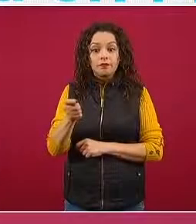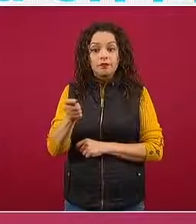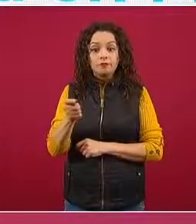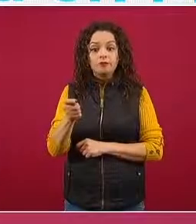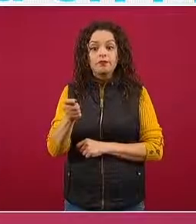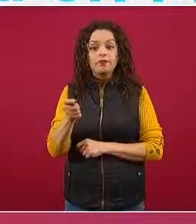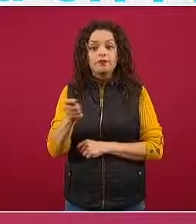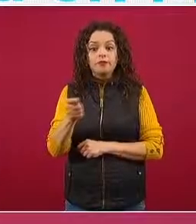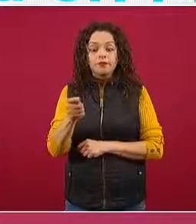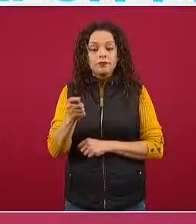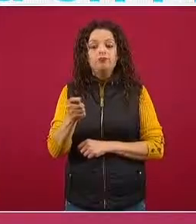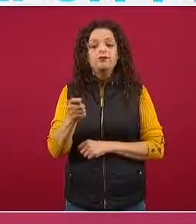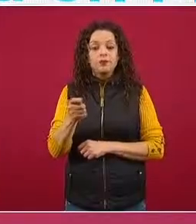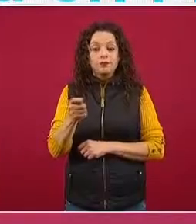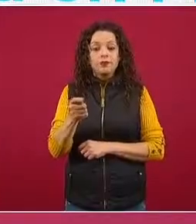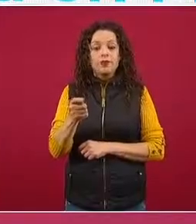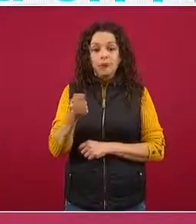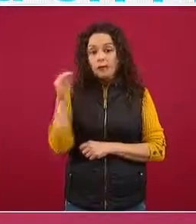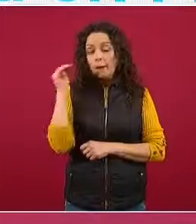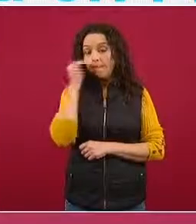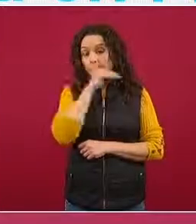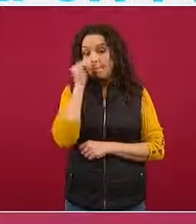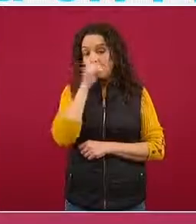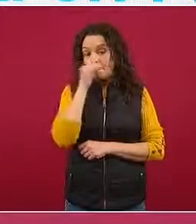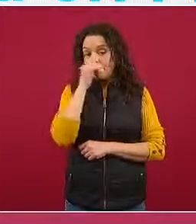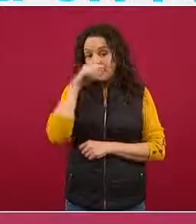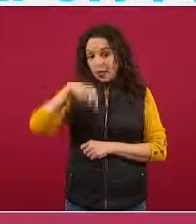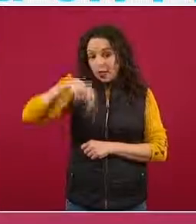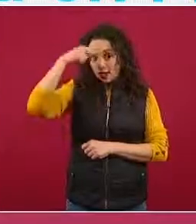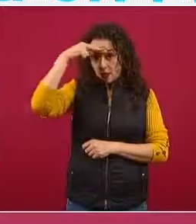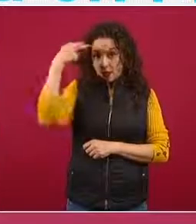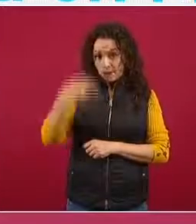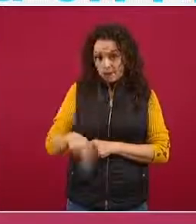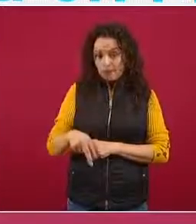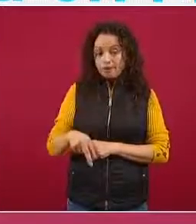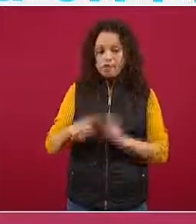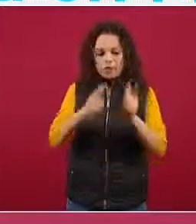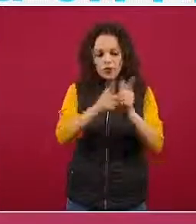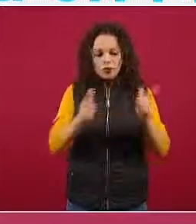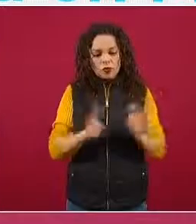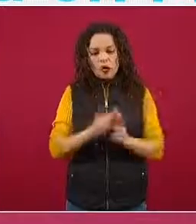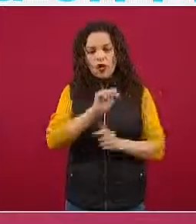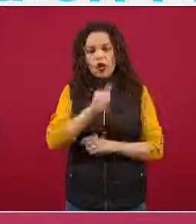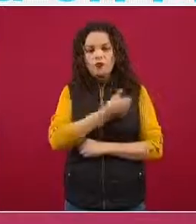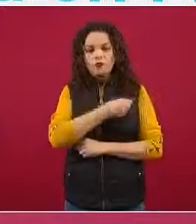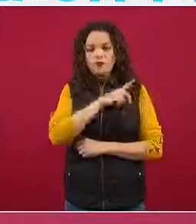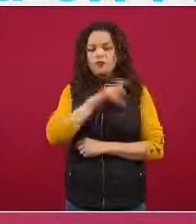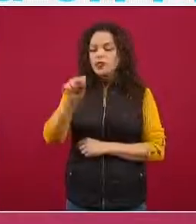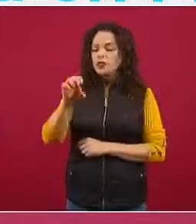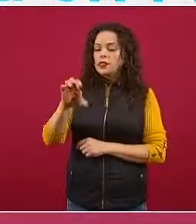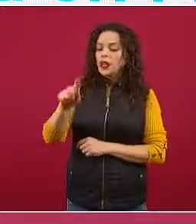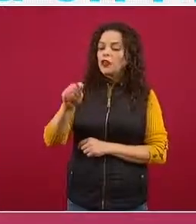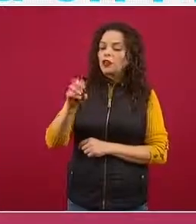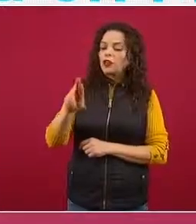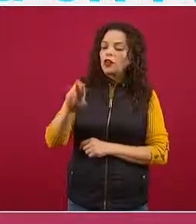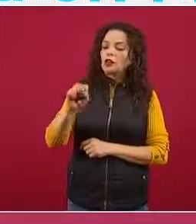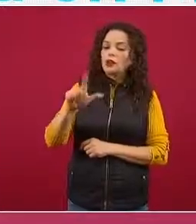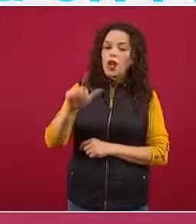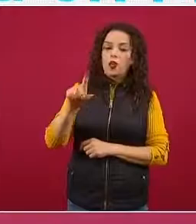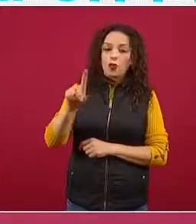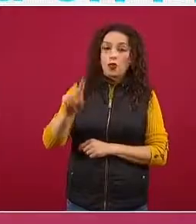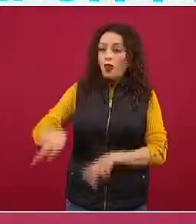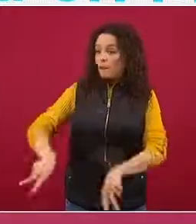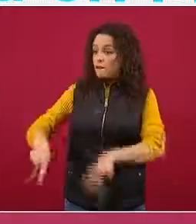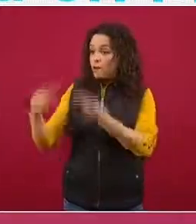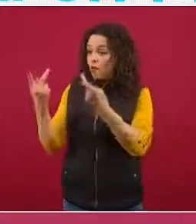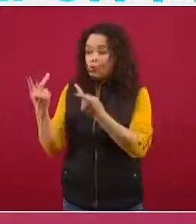y esta vacuna es gratuita en nuestro país. Si a usted se la venden, no la acepte, mejor vaya al centro de salud